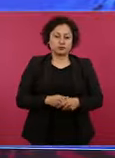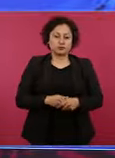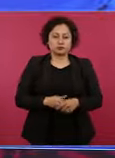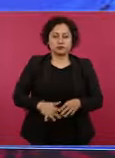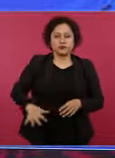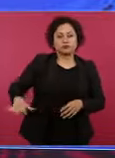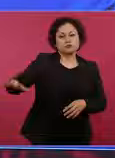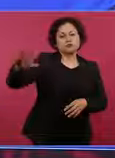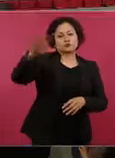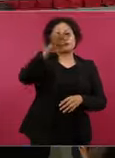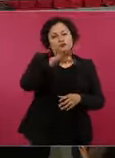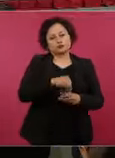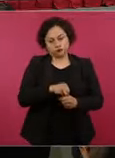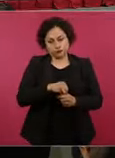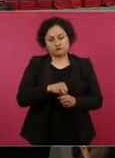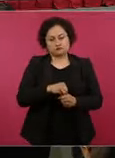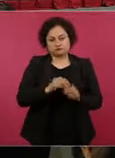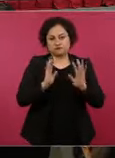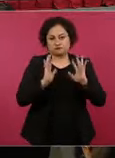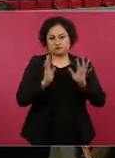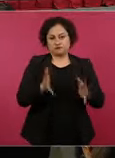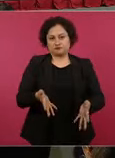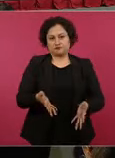Todo. De modo que